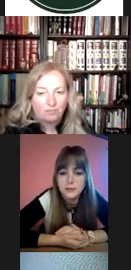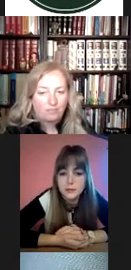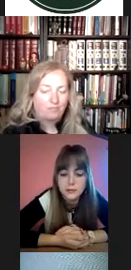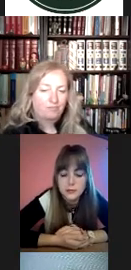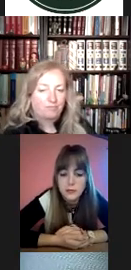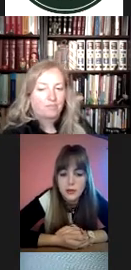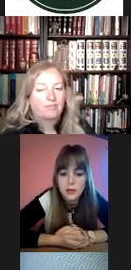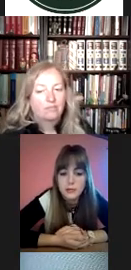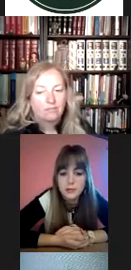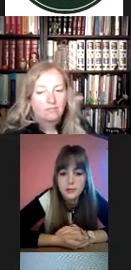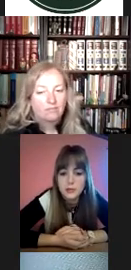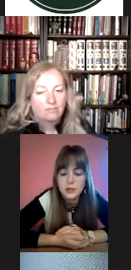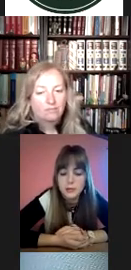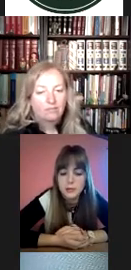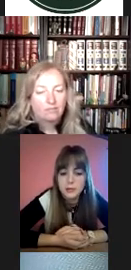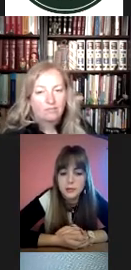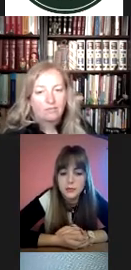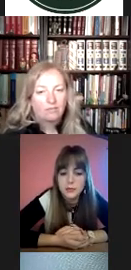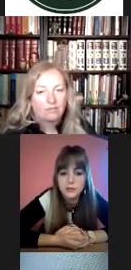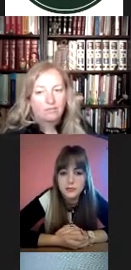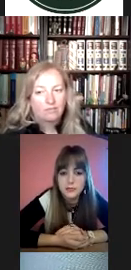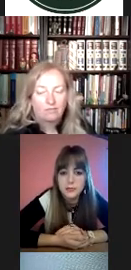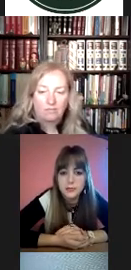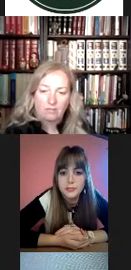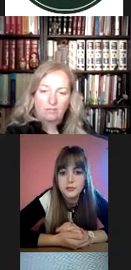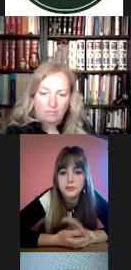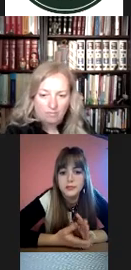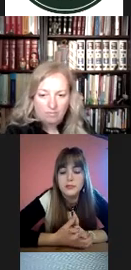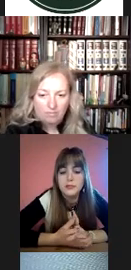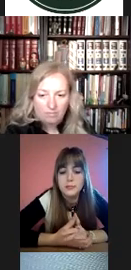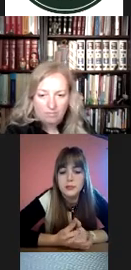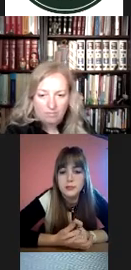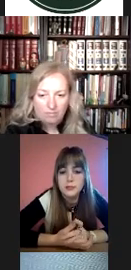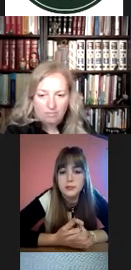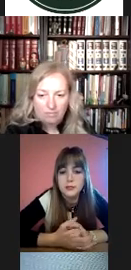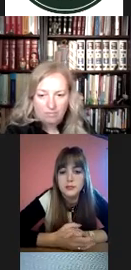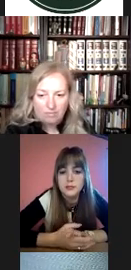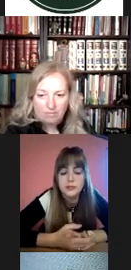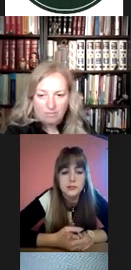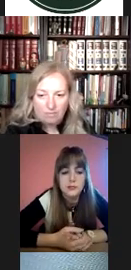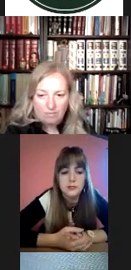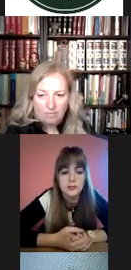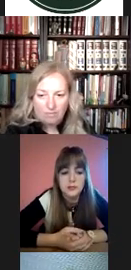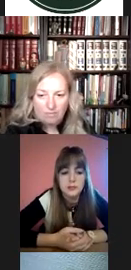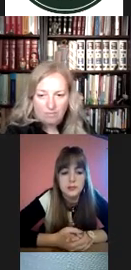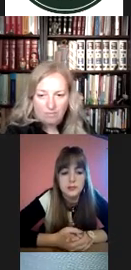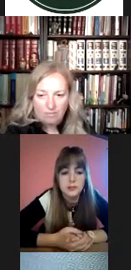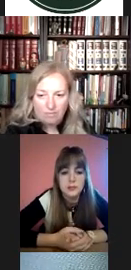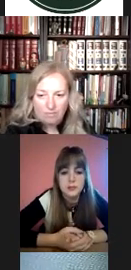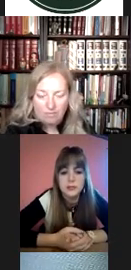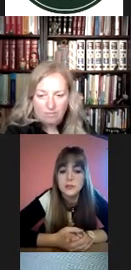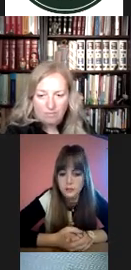una preguntita más. En realidad, yo creo que te pregunto,